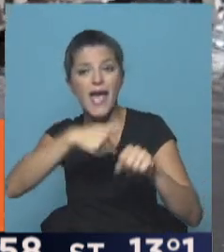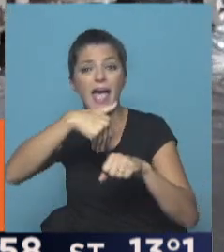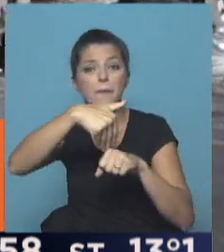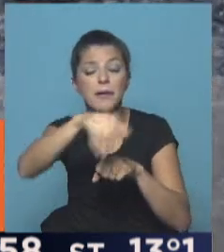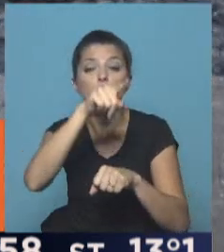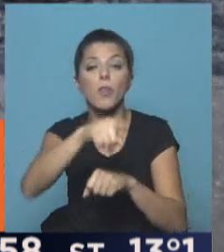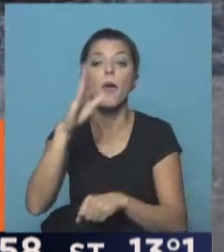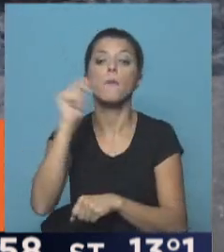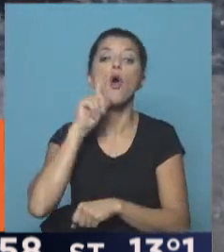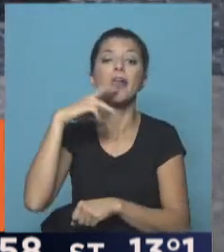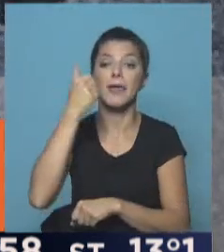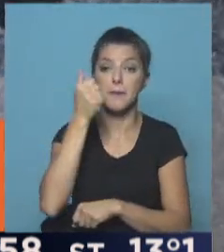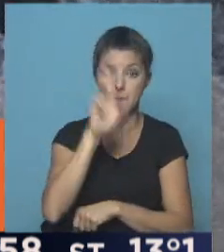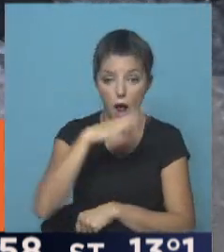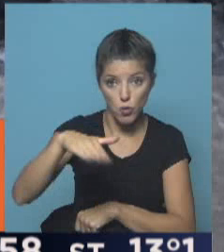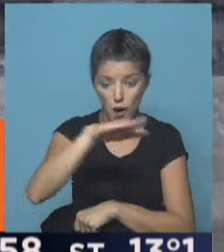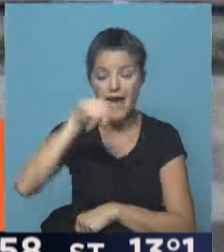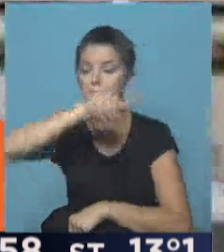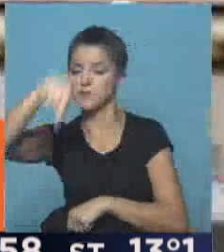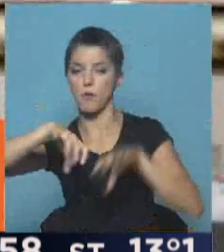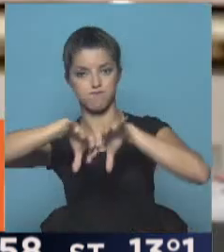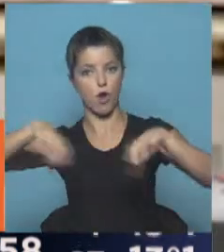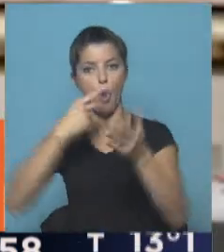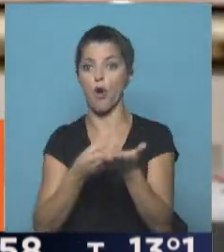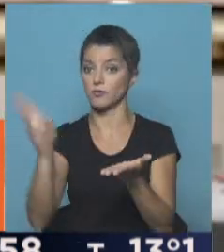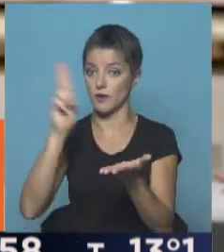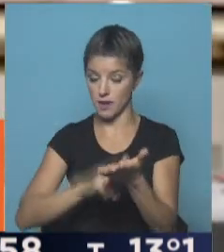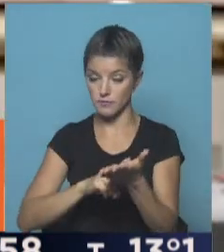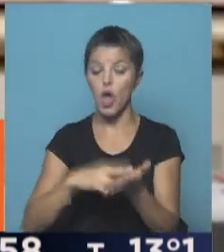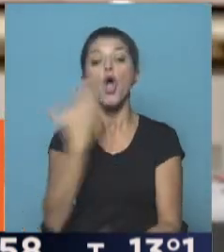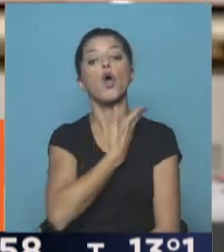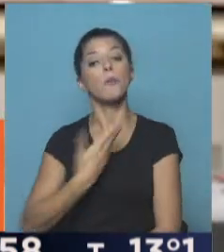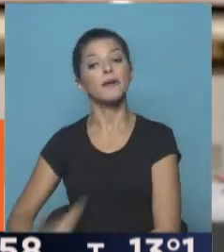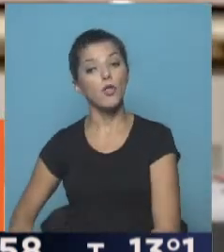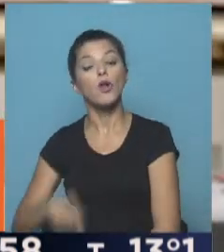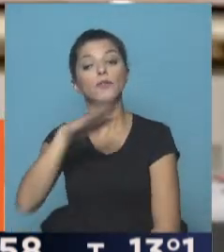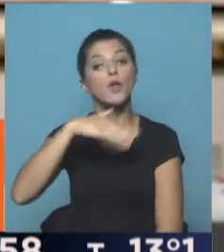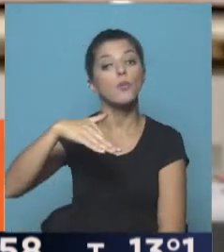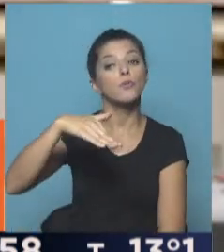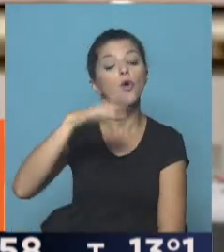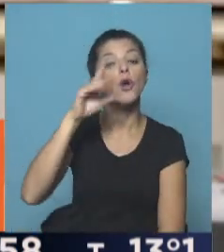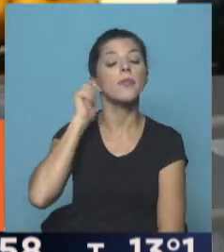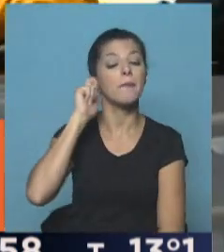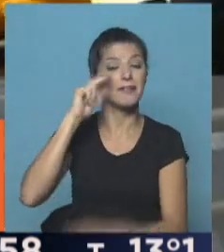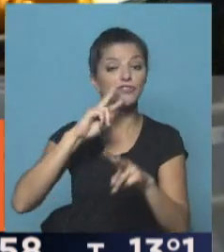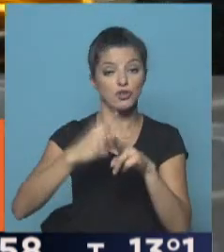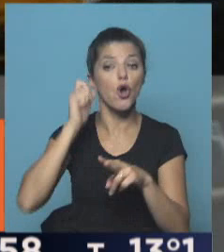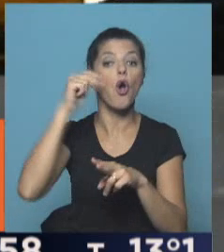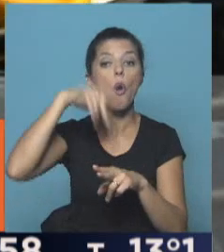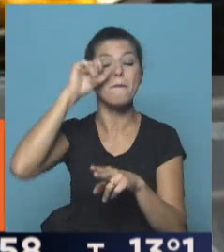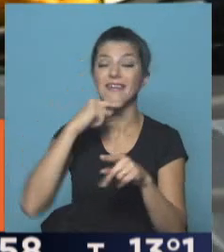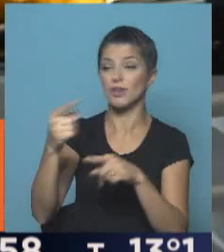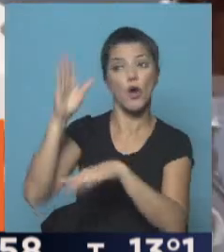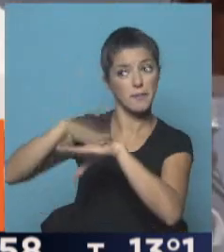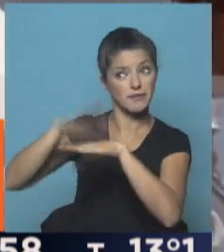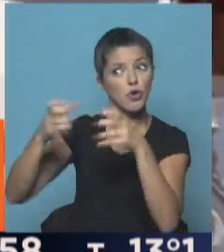de Bolívar volvió a dividir aguas. El gobernador Francisco Rangel Gómez acusó a la derecha, mientras el opositor